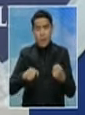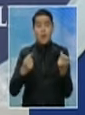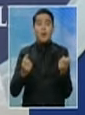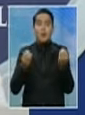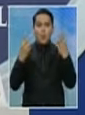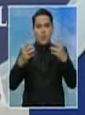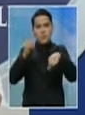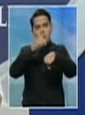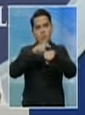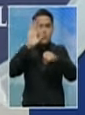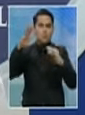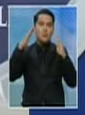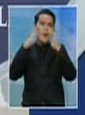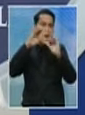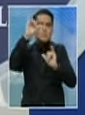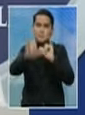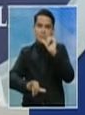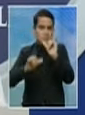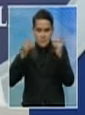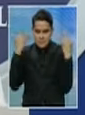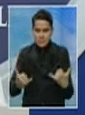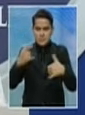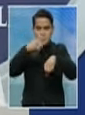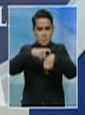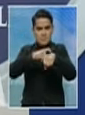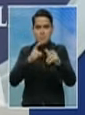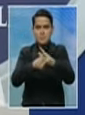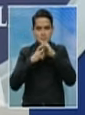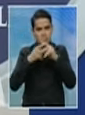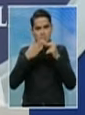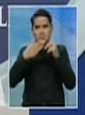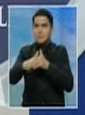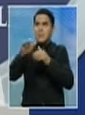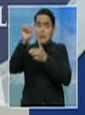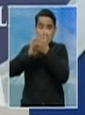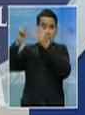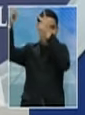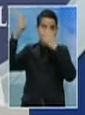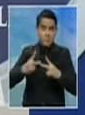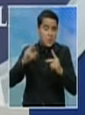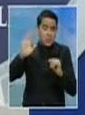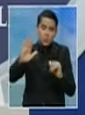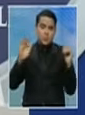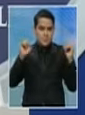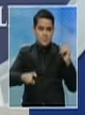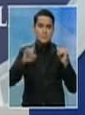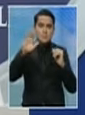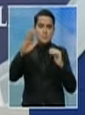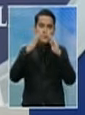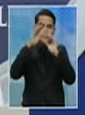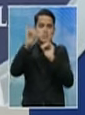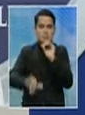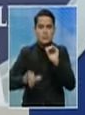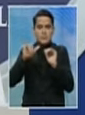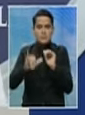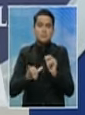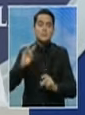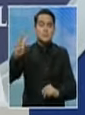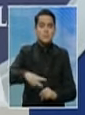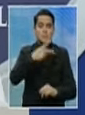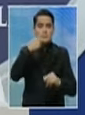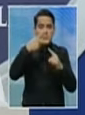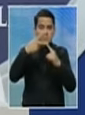cuarentena obligatoria de manera inmediata a su ingreso de acuerdo a los lineamientos de la Secretaría de Salud. 2.